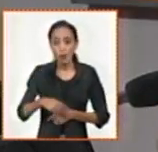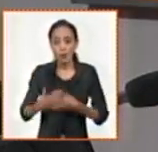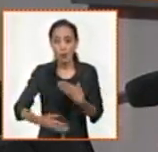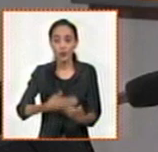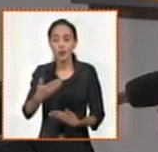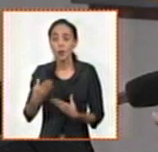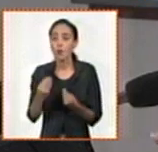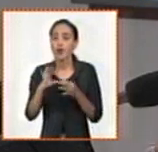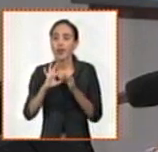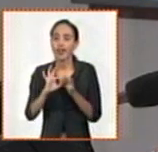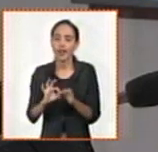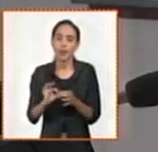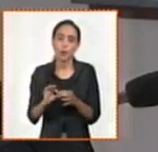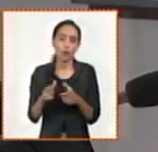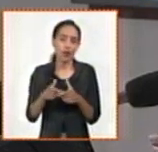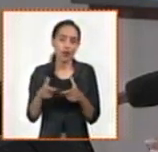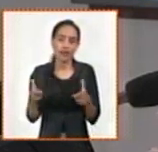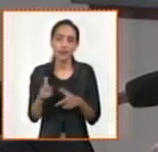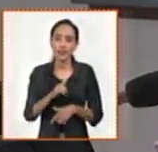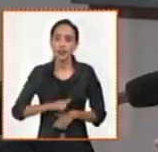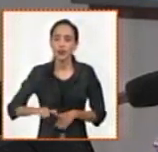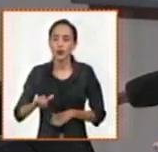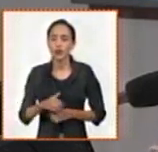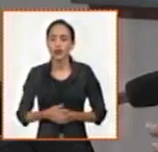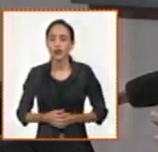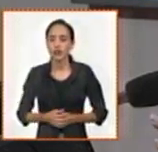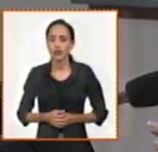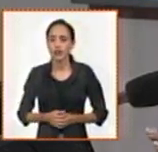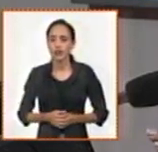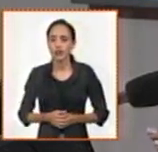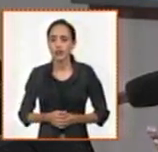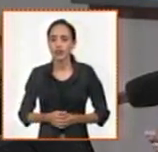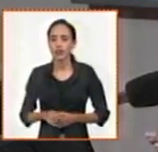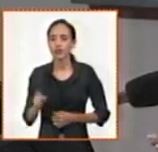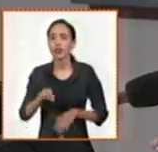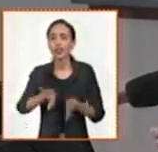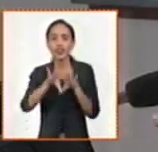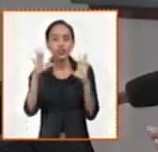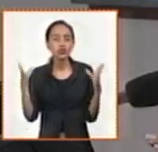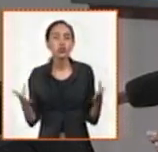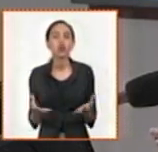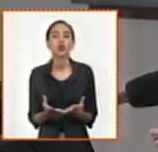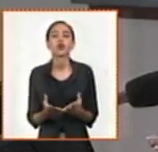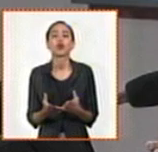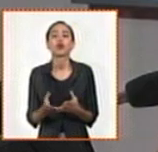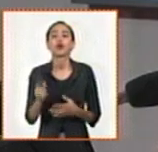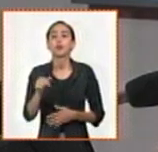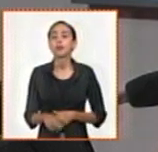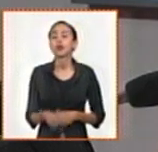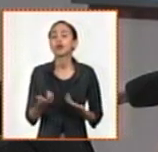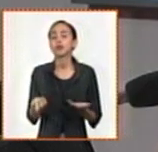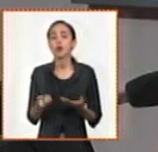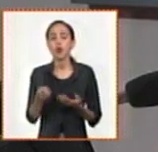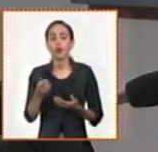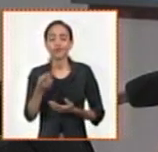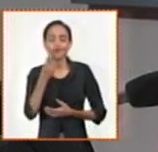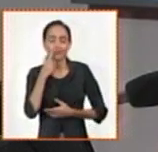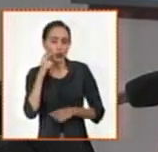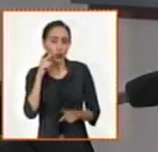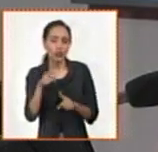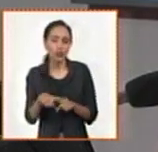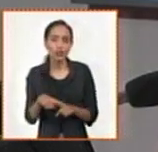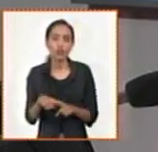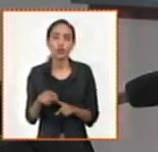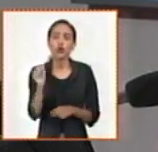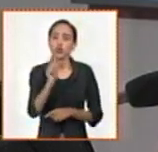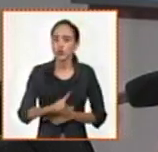muy grande que se llama la cooptación de la agroecología. Claro. Es quitarle todo su sentido ecológico mismo, social y político. Y por eso ahora vemos,